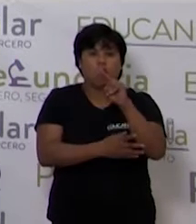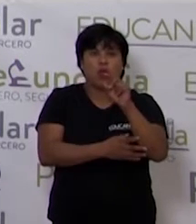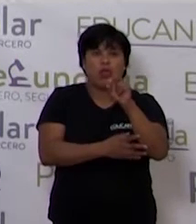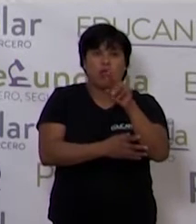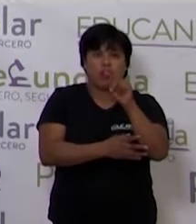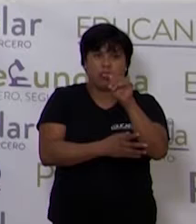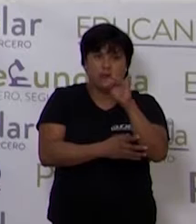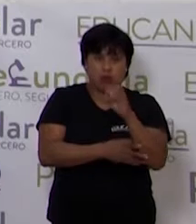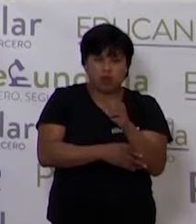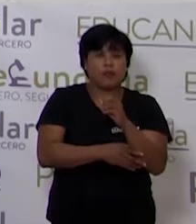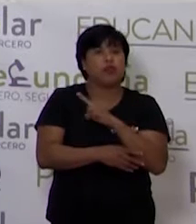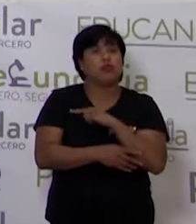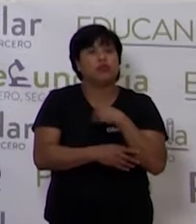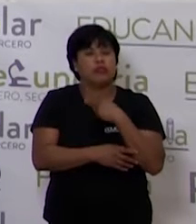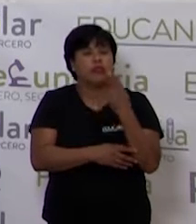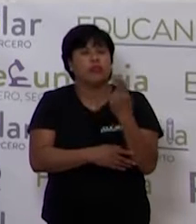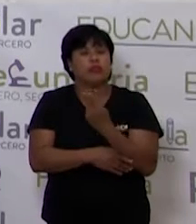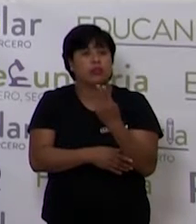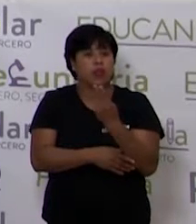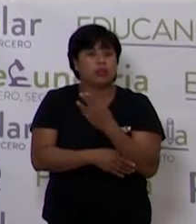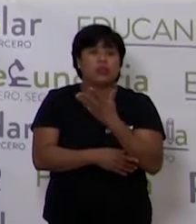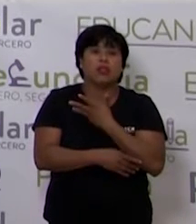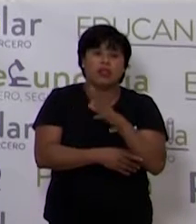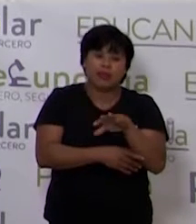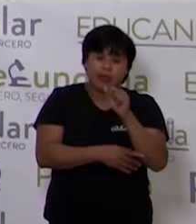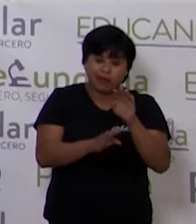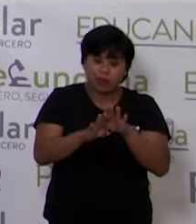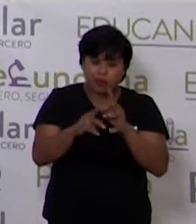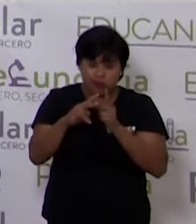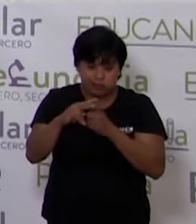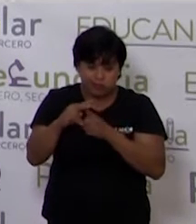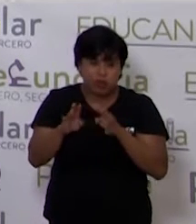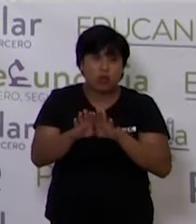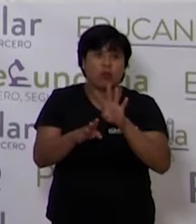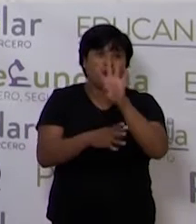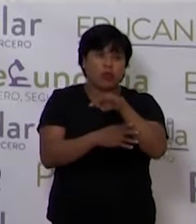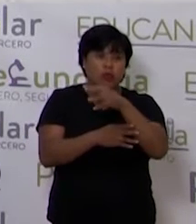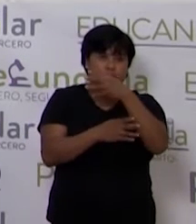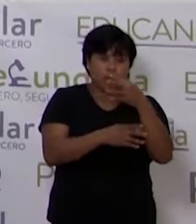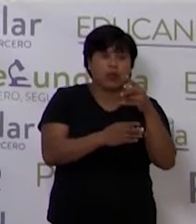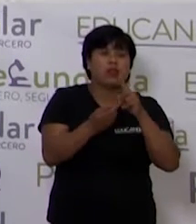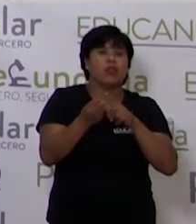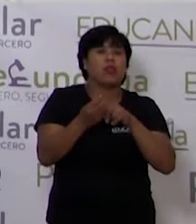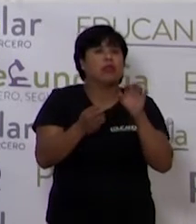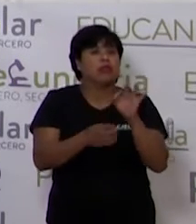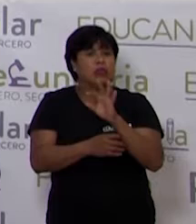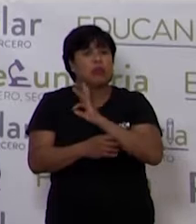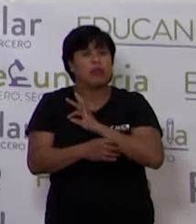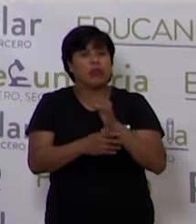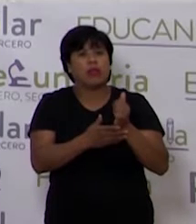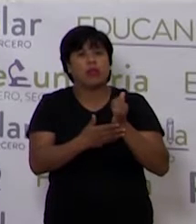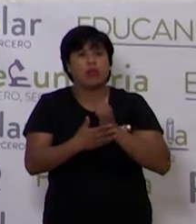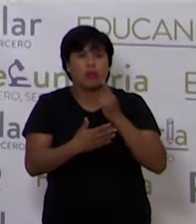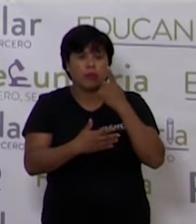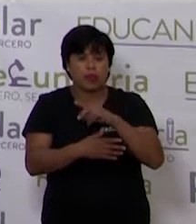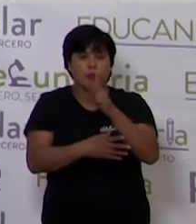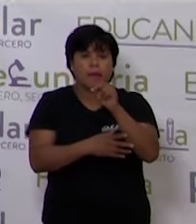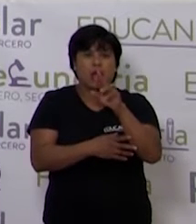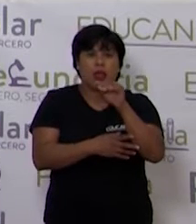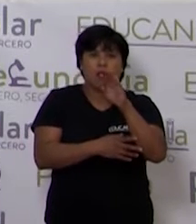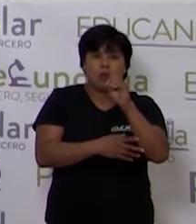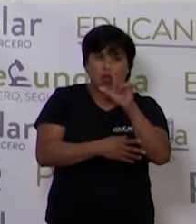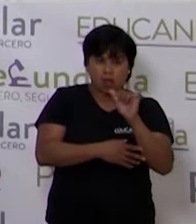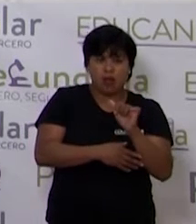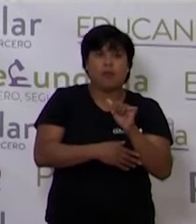cuadrático. Necesitamos obtener una gráfica que probablemente nos dé una parábola,